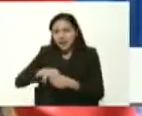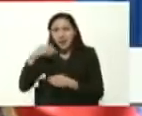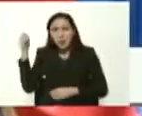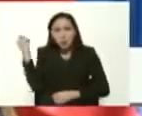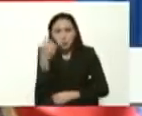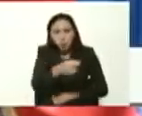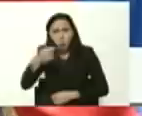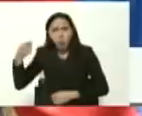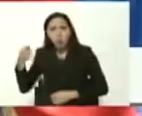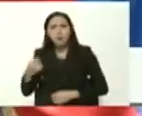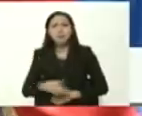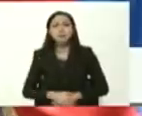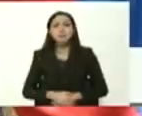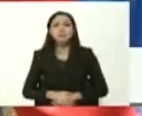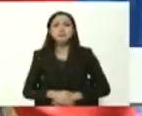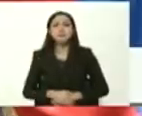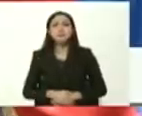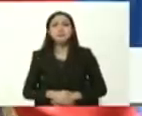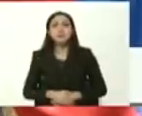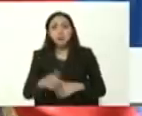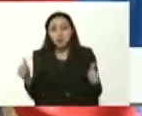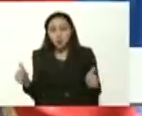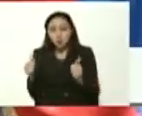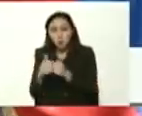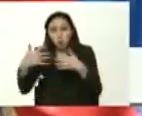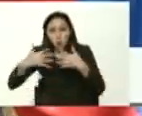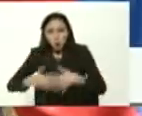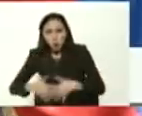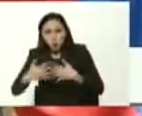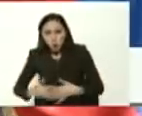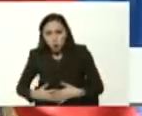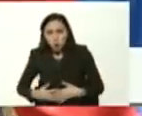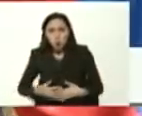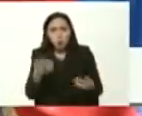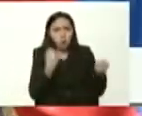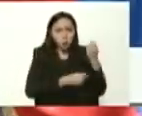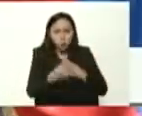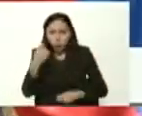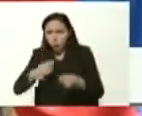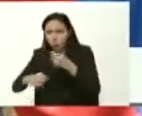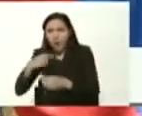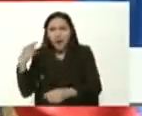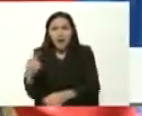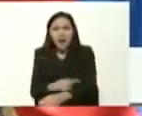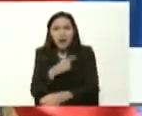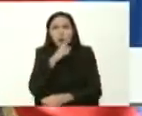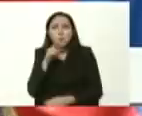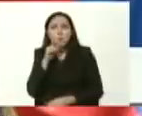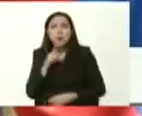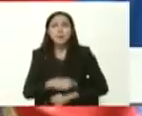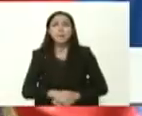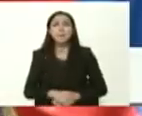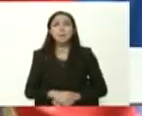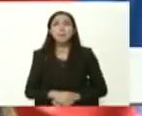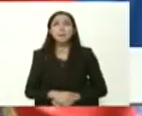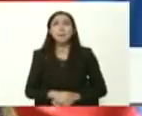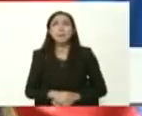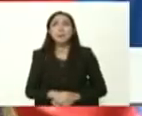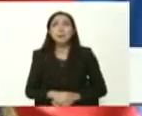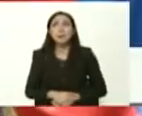Anónima, en conjunto con la empresa comercializadora Hermanos Correia, esta